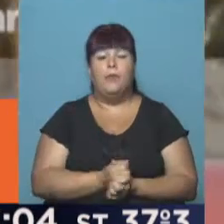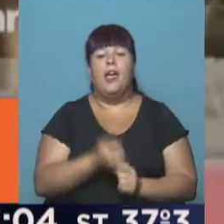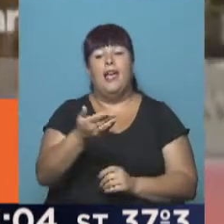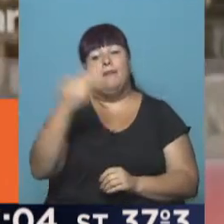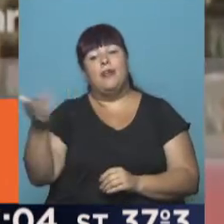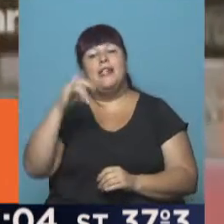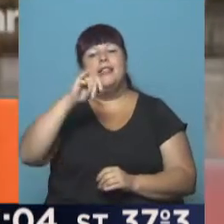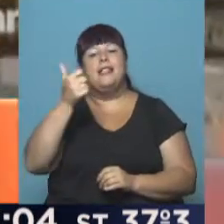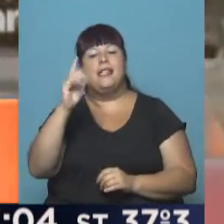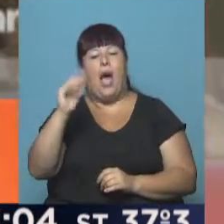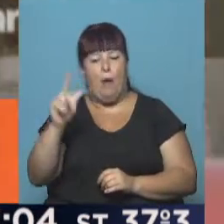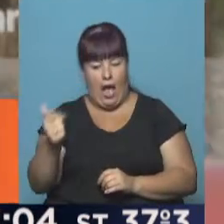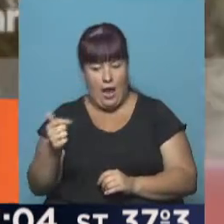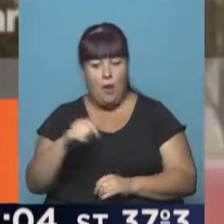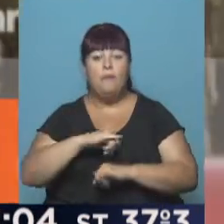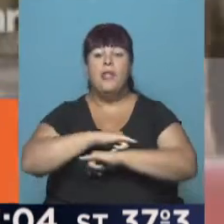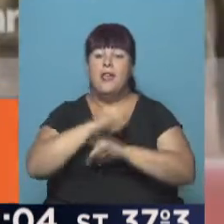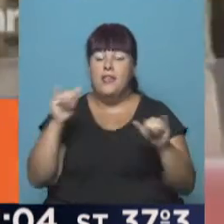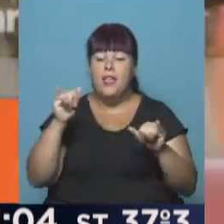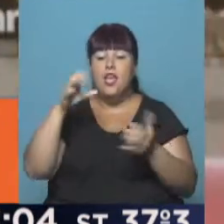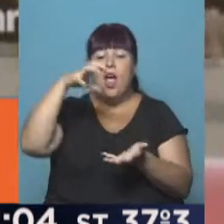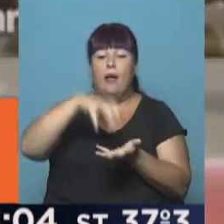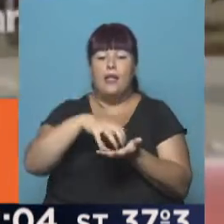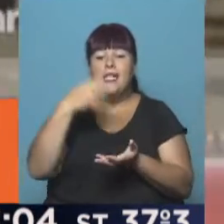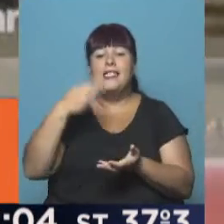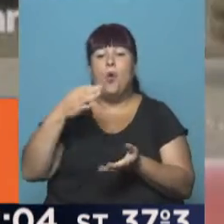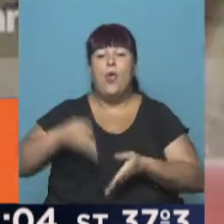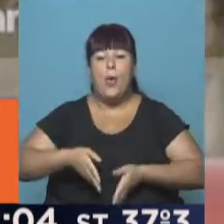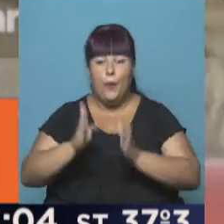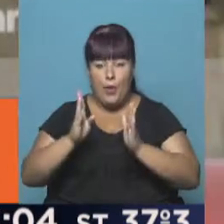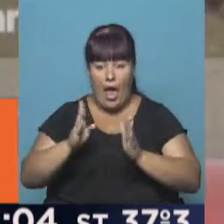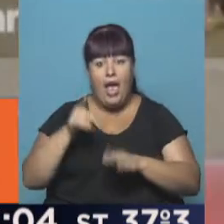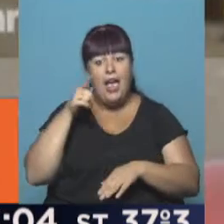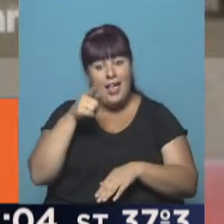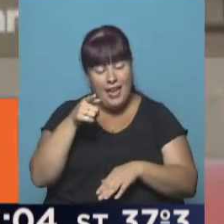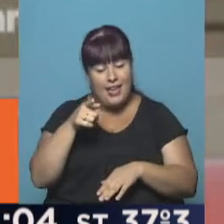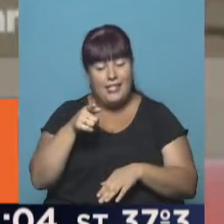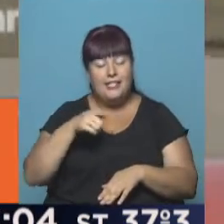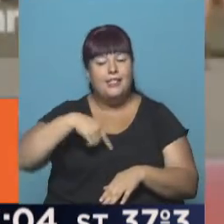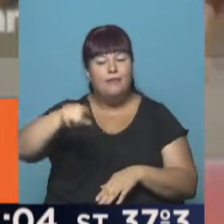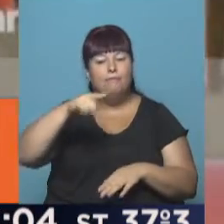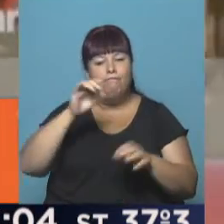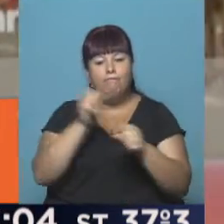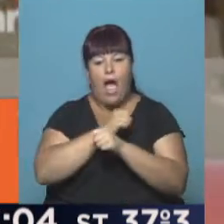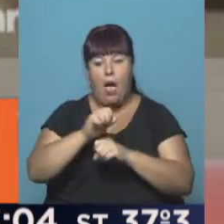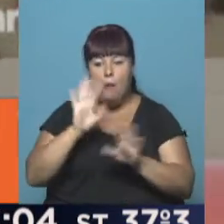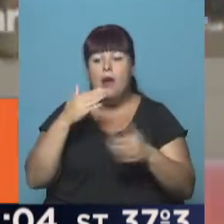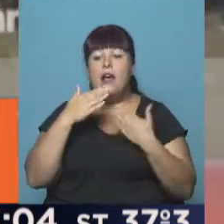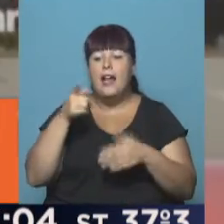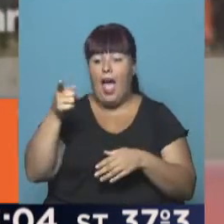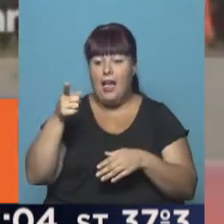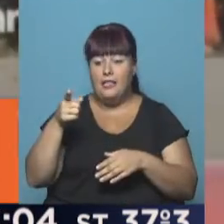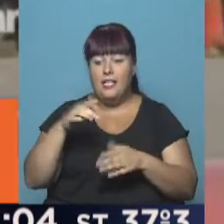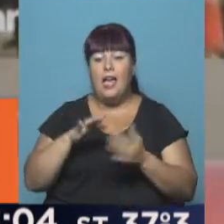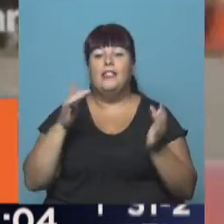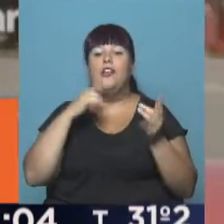zavala según confirmaron desde la agencia de seguridad seguridad vial es es la confirmación que tenemos a través del